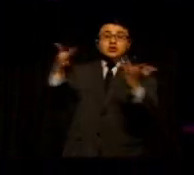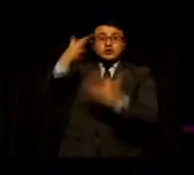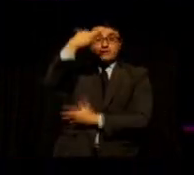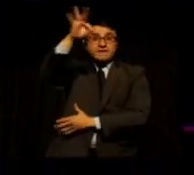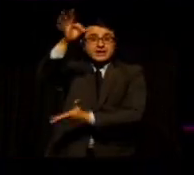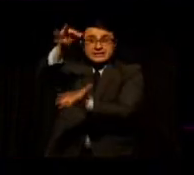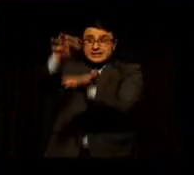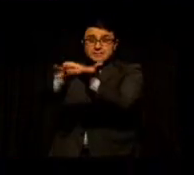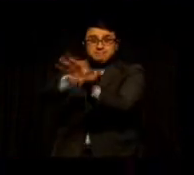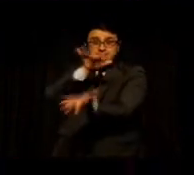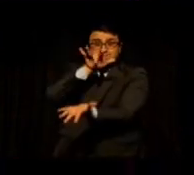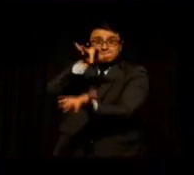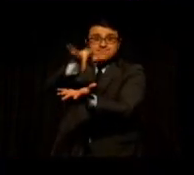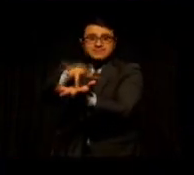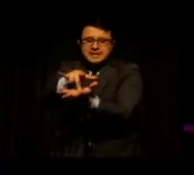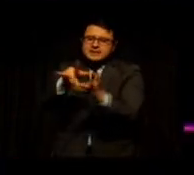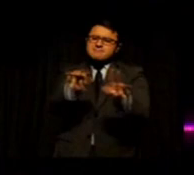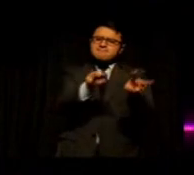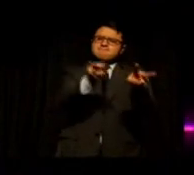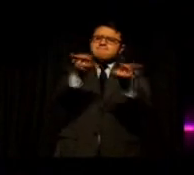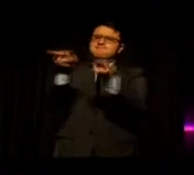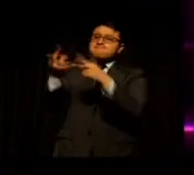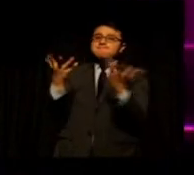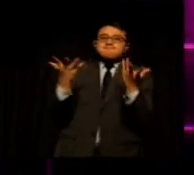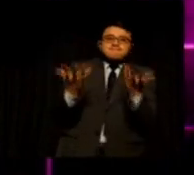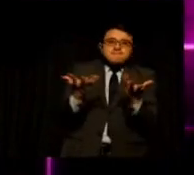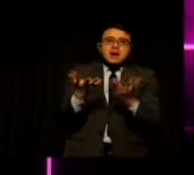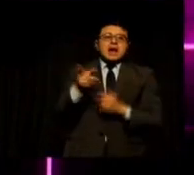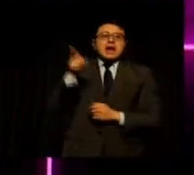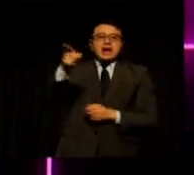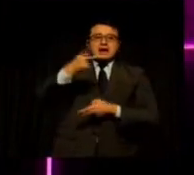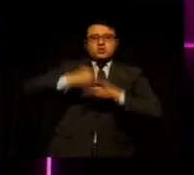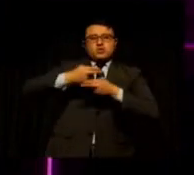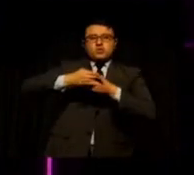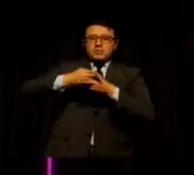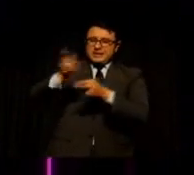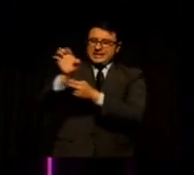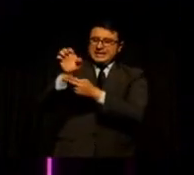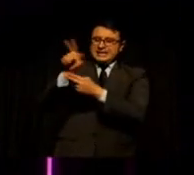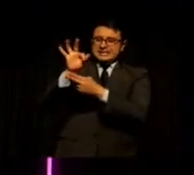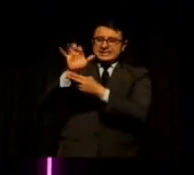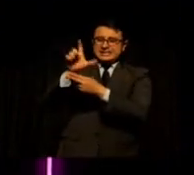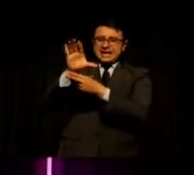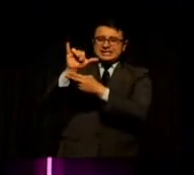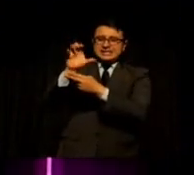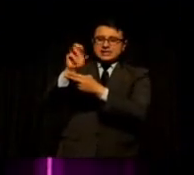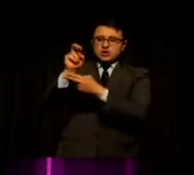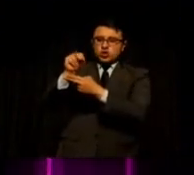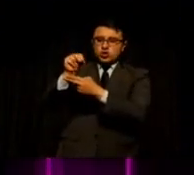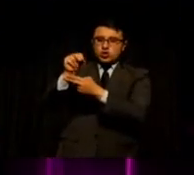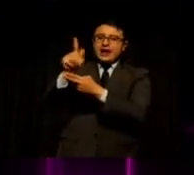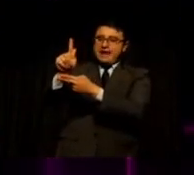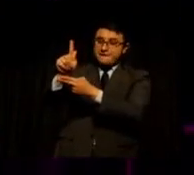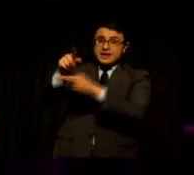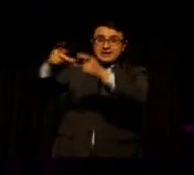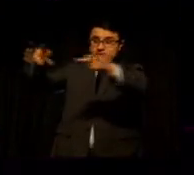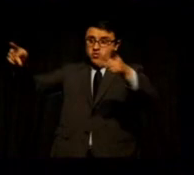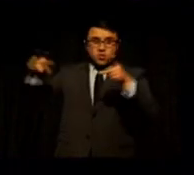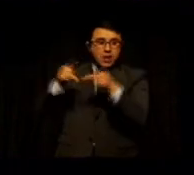y nosotros fuimos a ver estación efe realmente logran deslumbrante